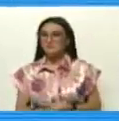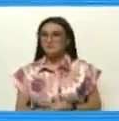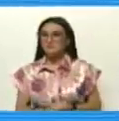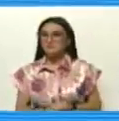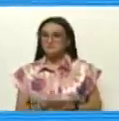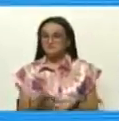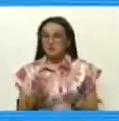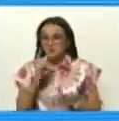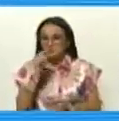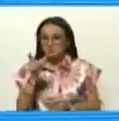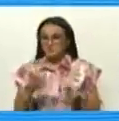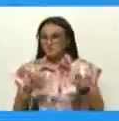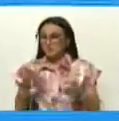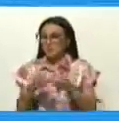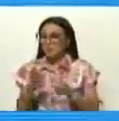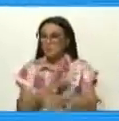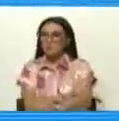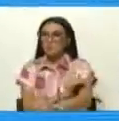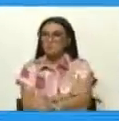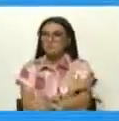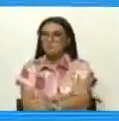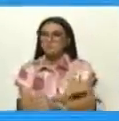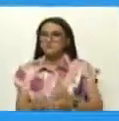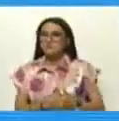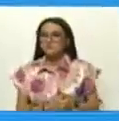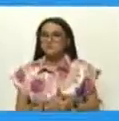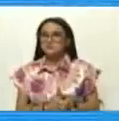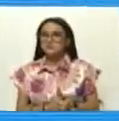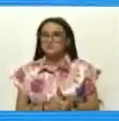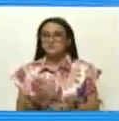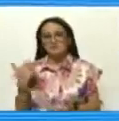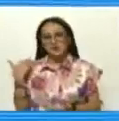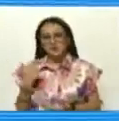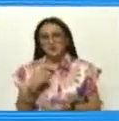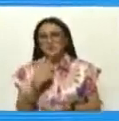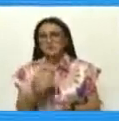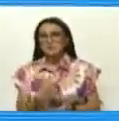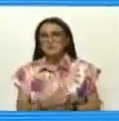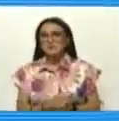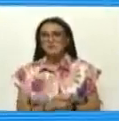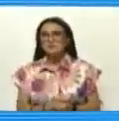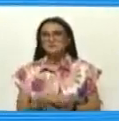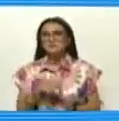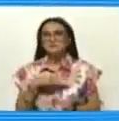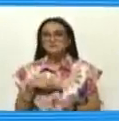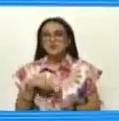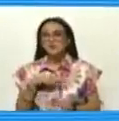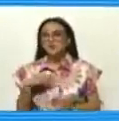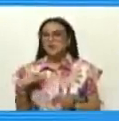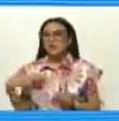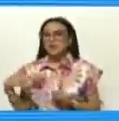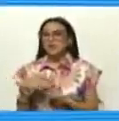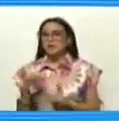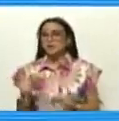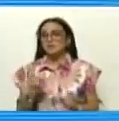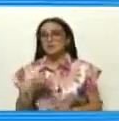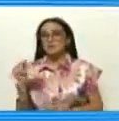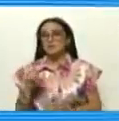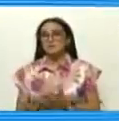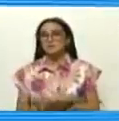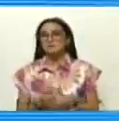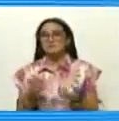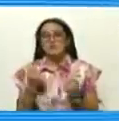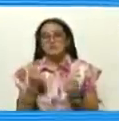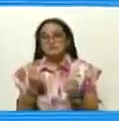la oposición. Yo dije en estos días que con nosotros no han podido ni podrán. Ni por